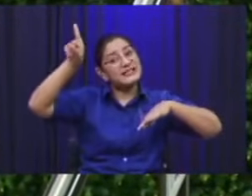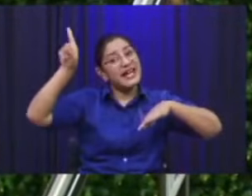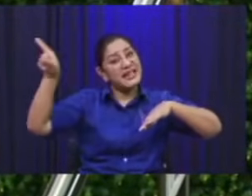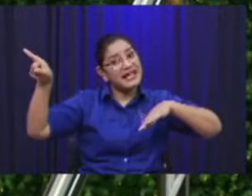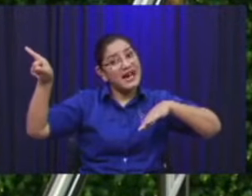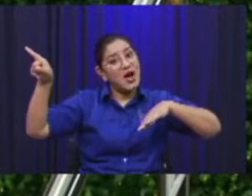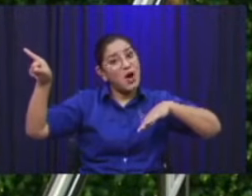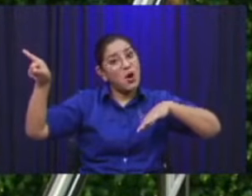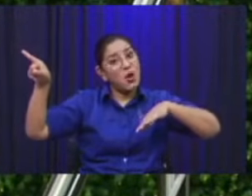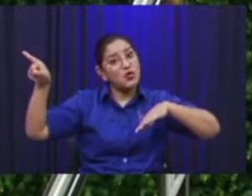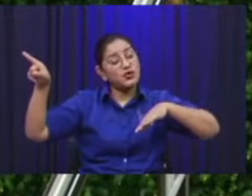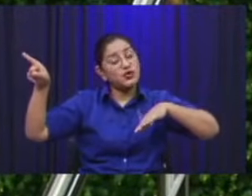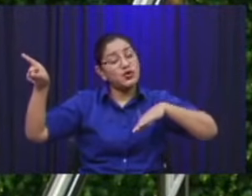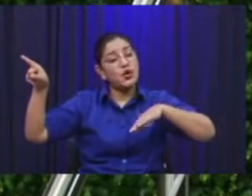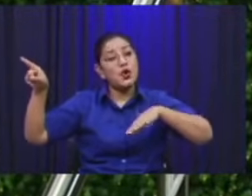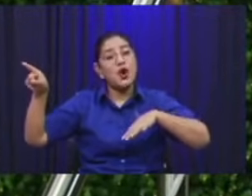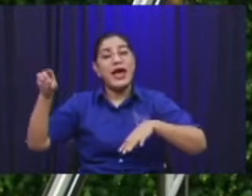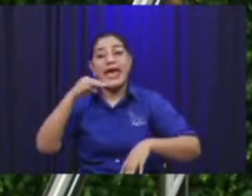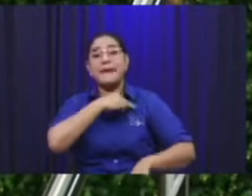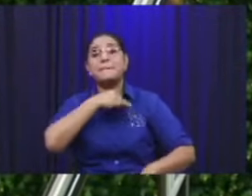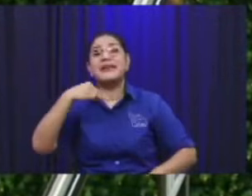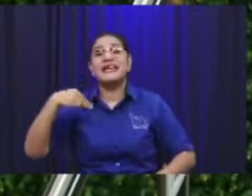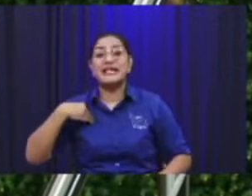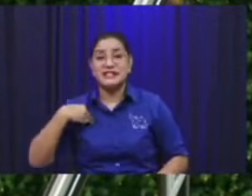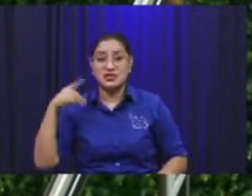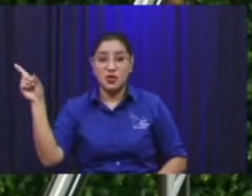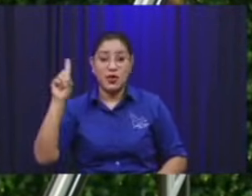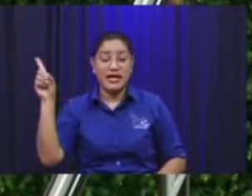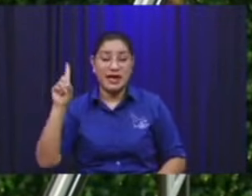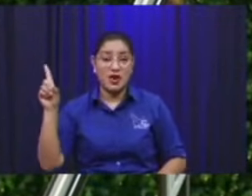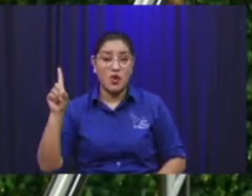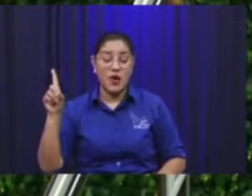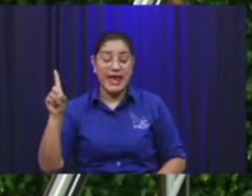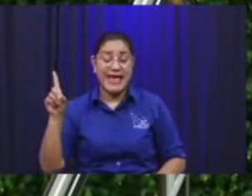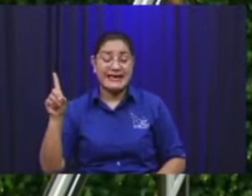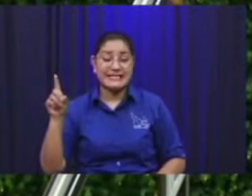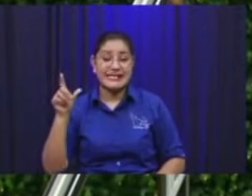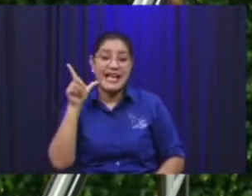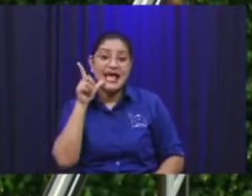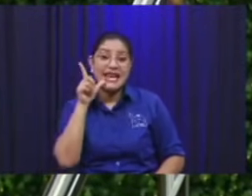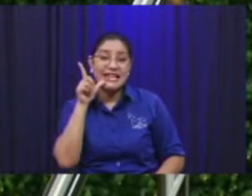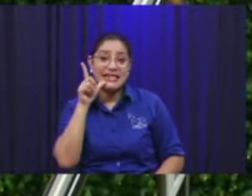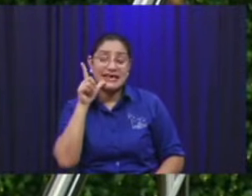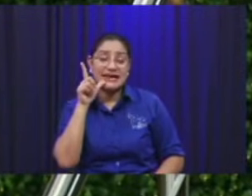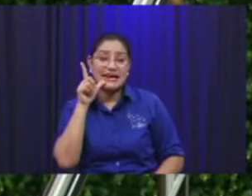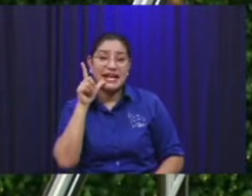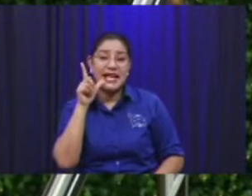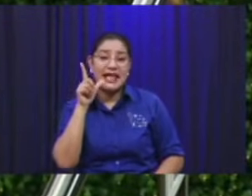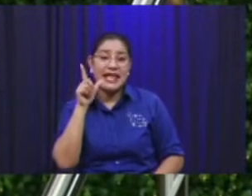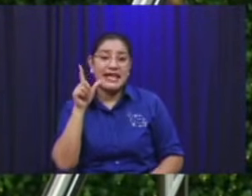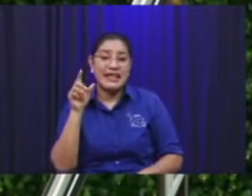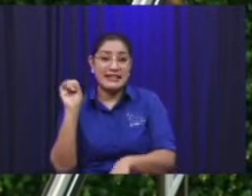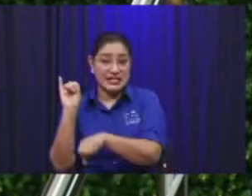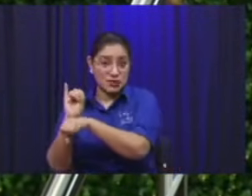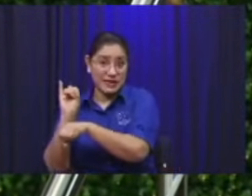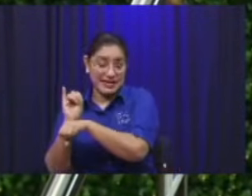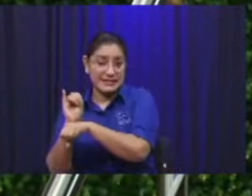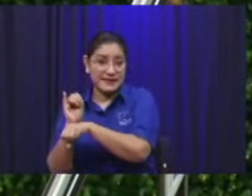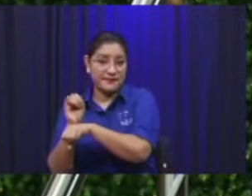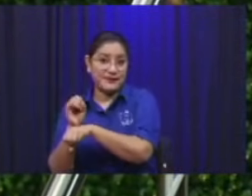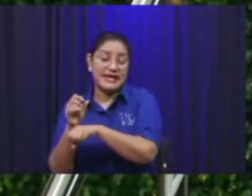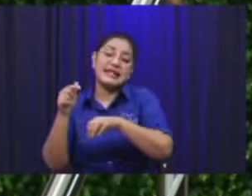ministro que no es apóstol pero que no es cabeza apostólica de sumisión actitud al otro